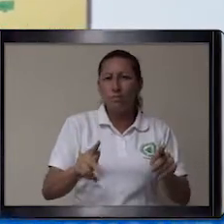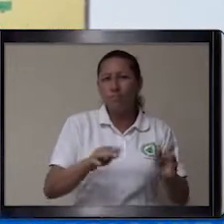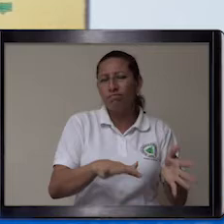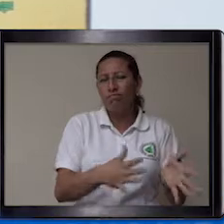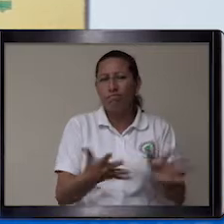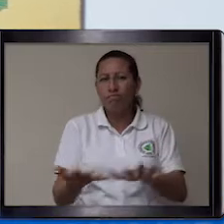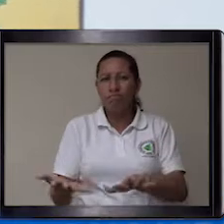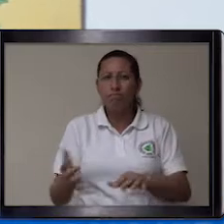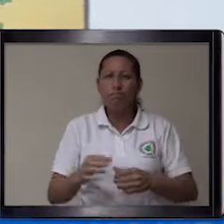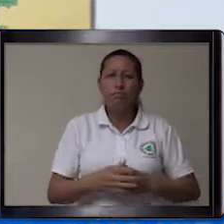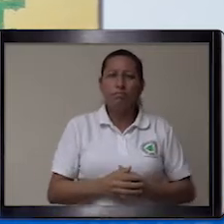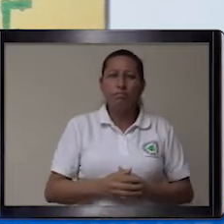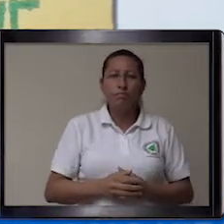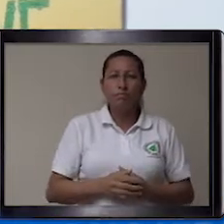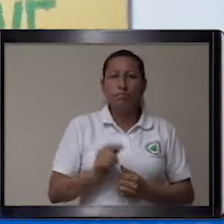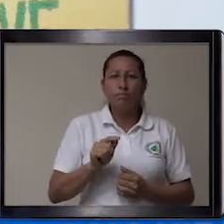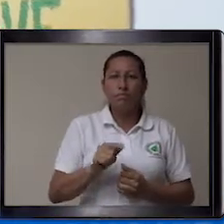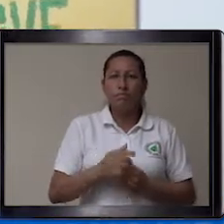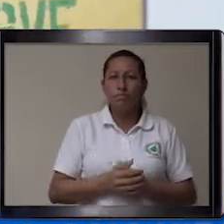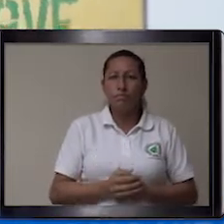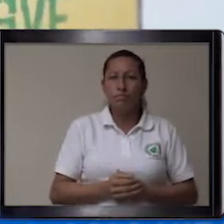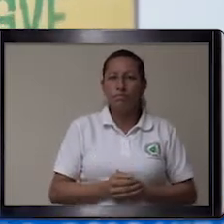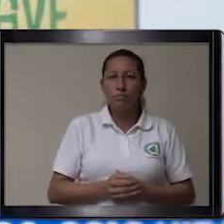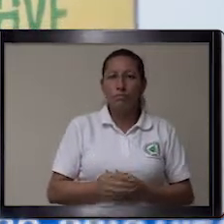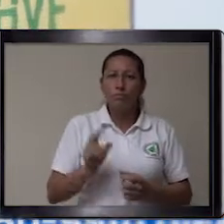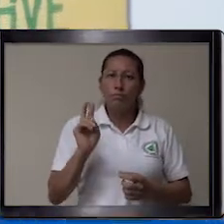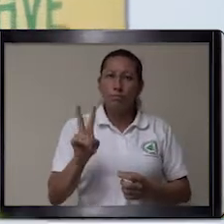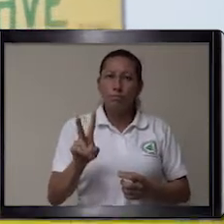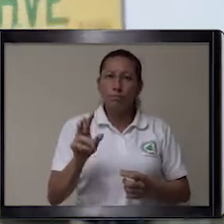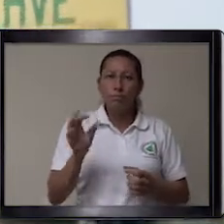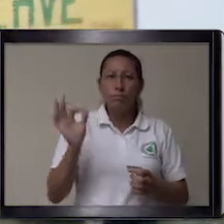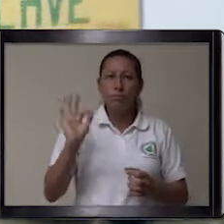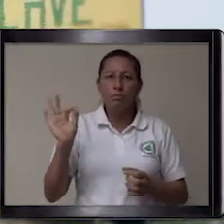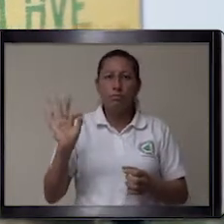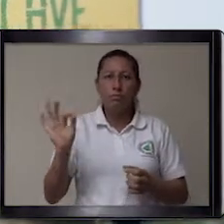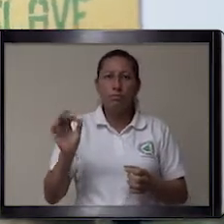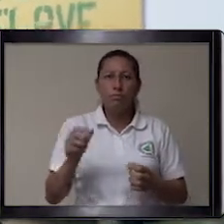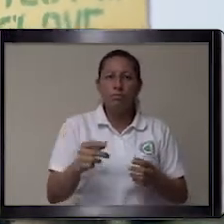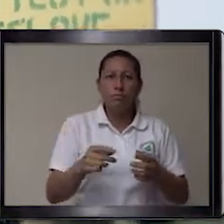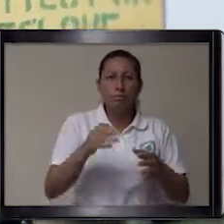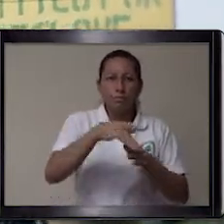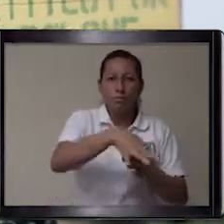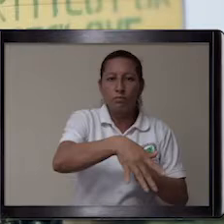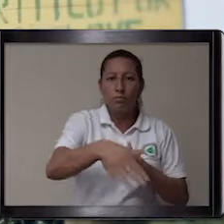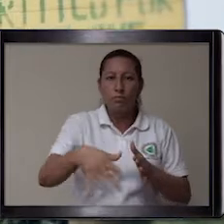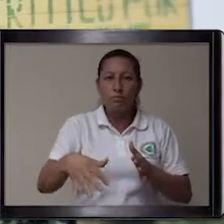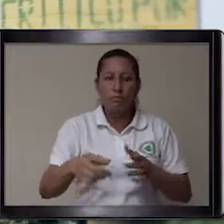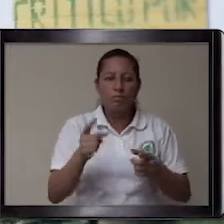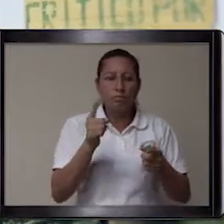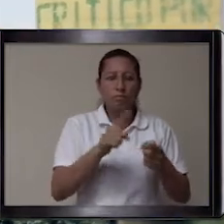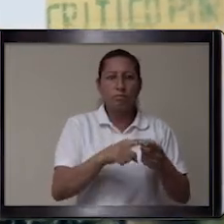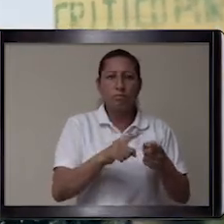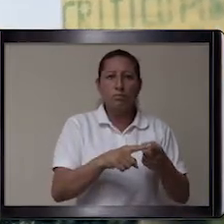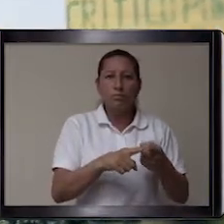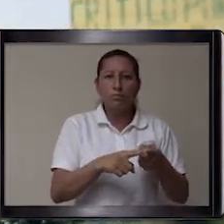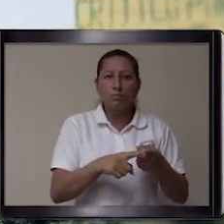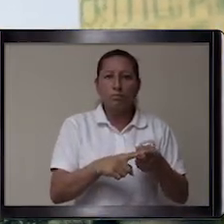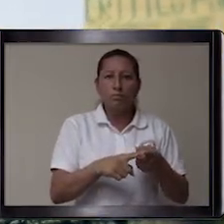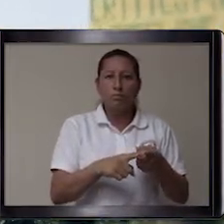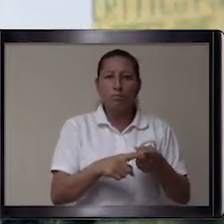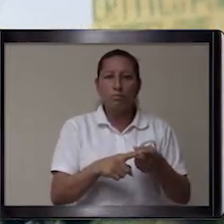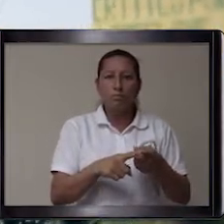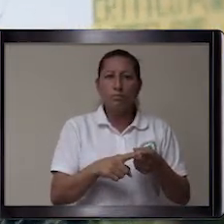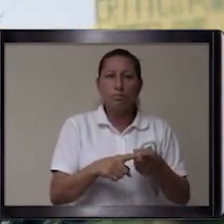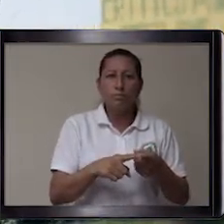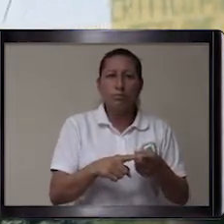¿Podemos hablar de diferentes tipos de deslizamiento, claro, doctor? Fíjese bien dos cosas. Lo que usted mencionó